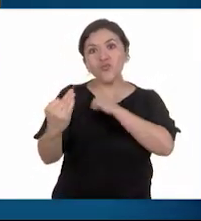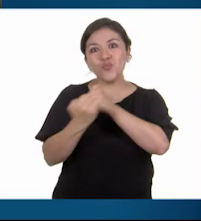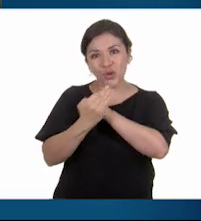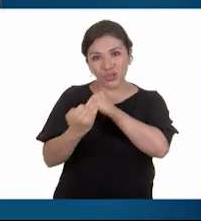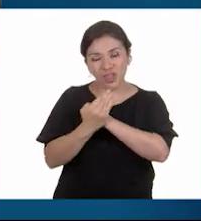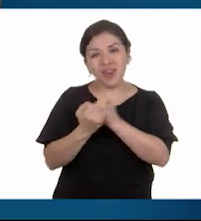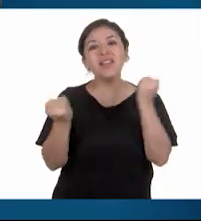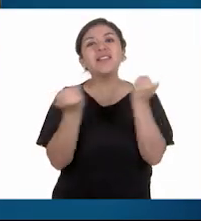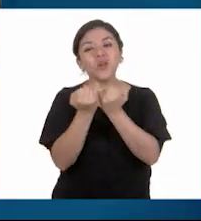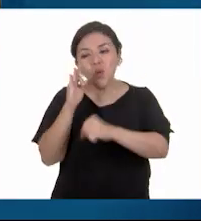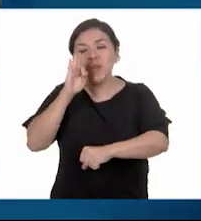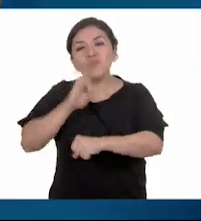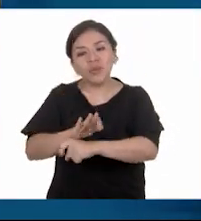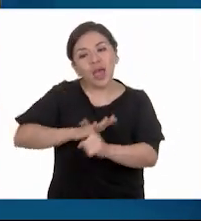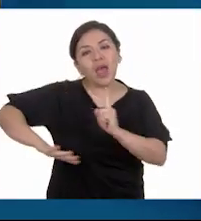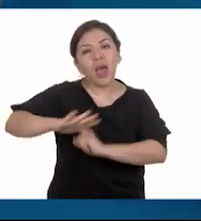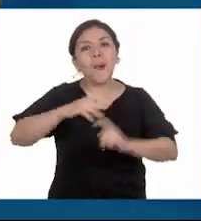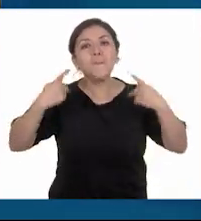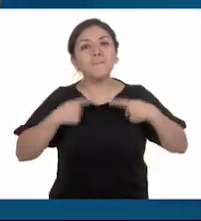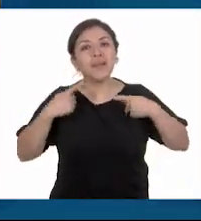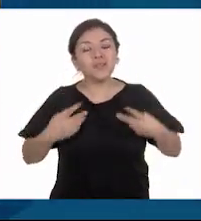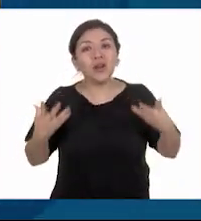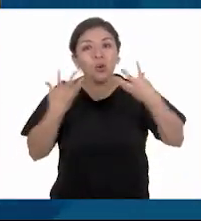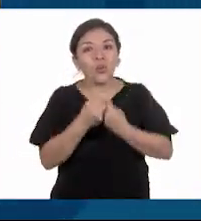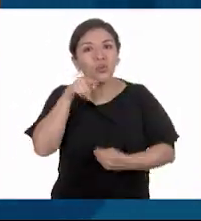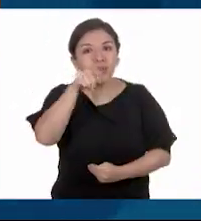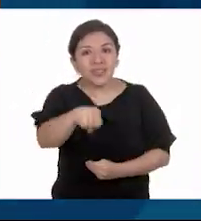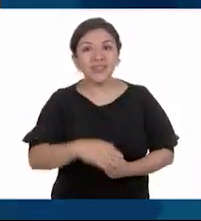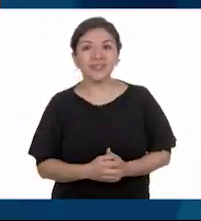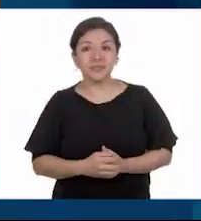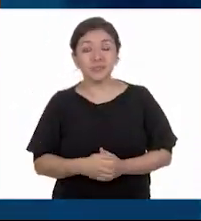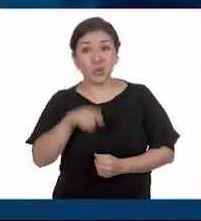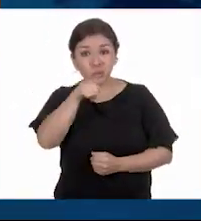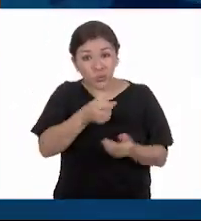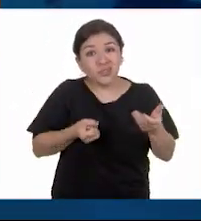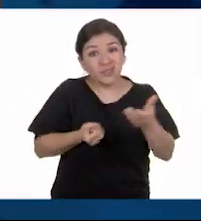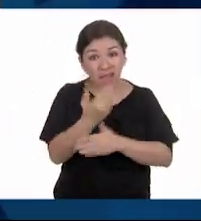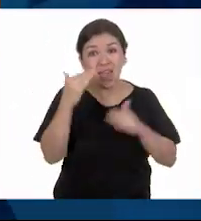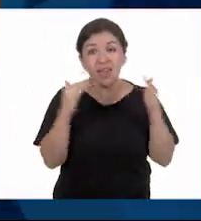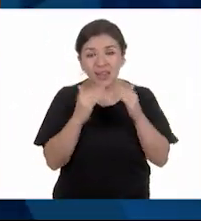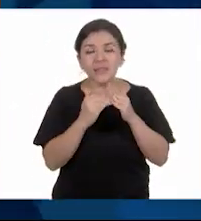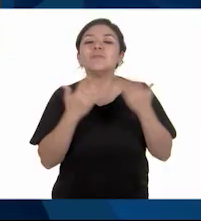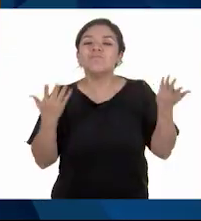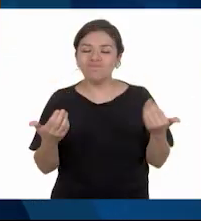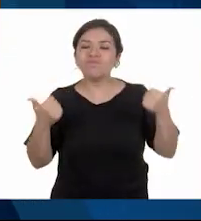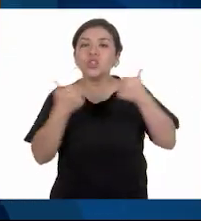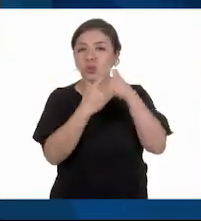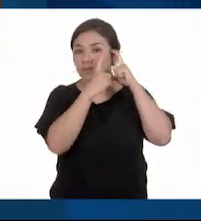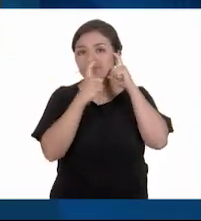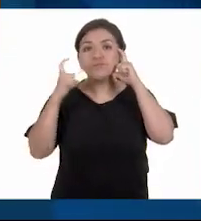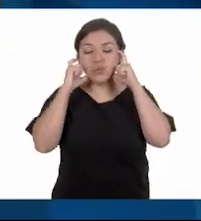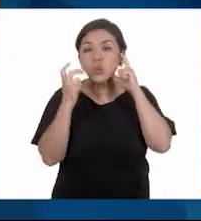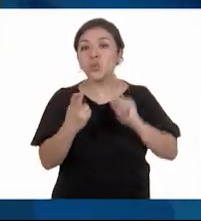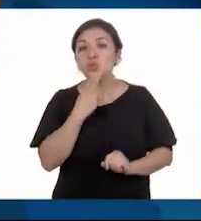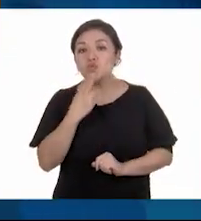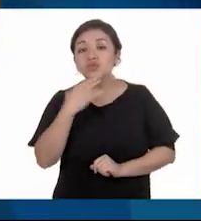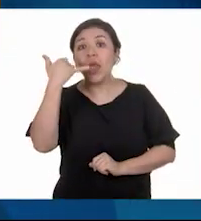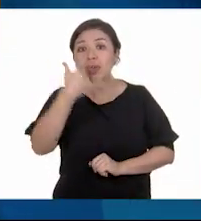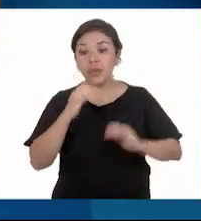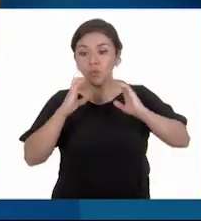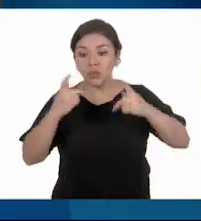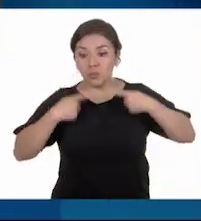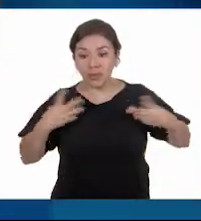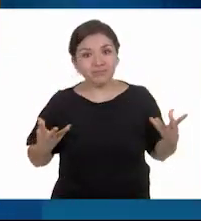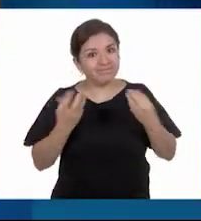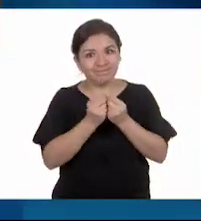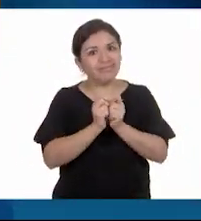y proteges a todas las personas que te rodean. Si sales de casa, usa cubrebocas y guarda la